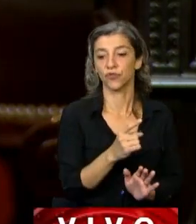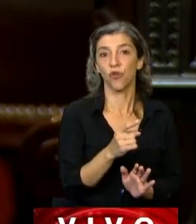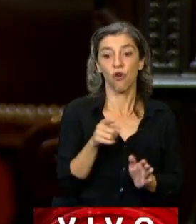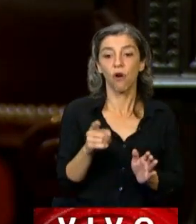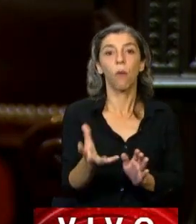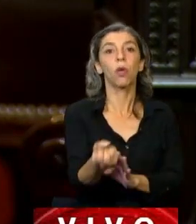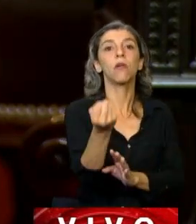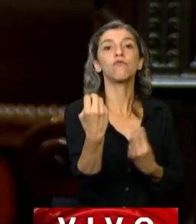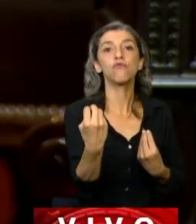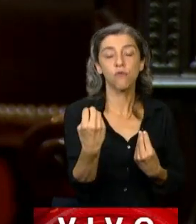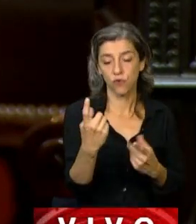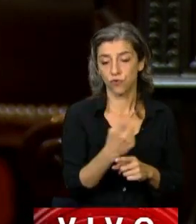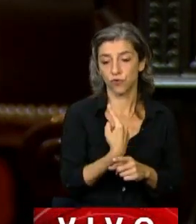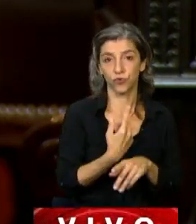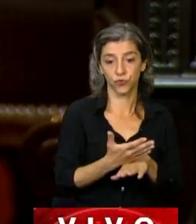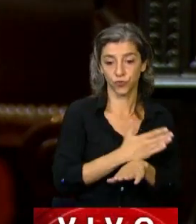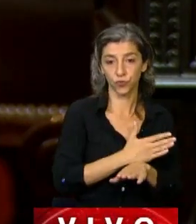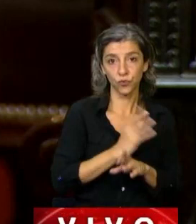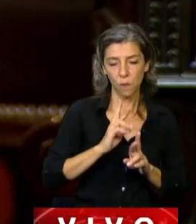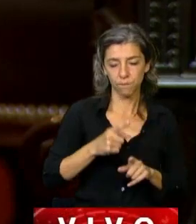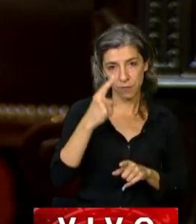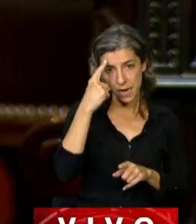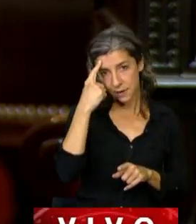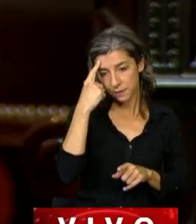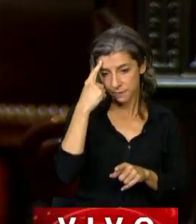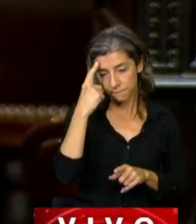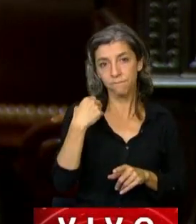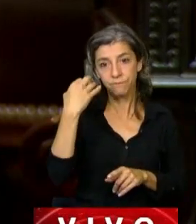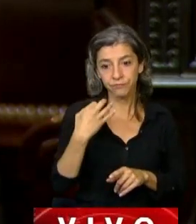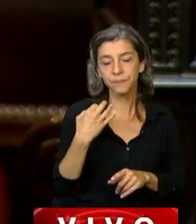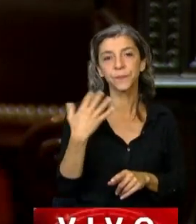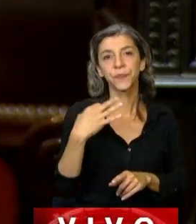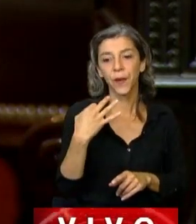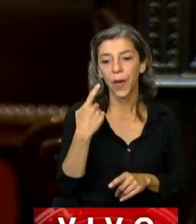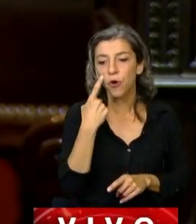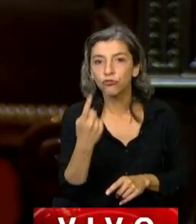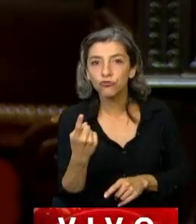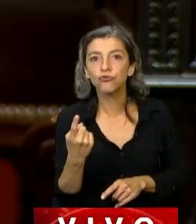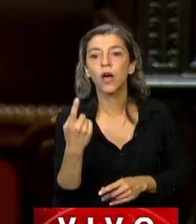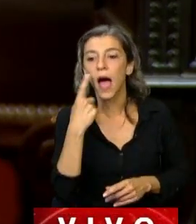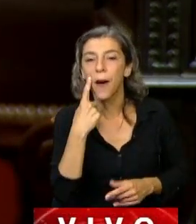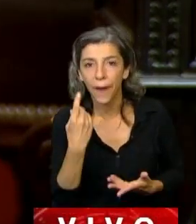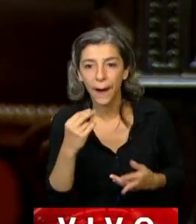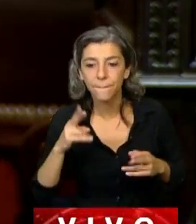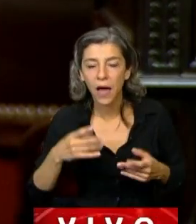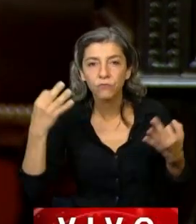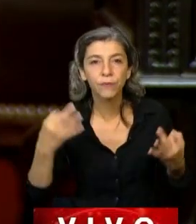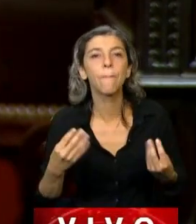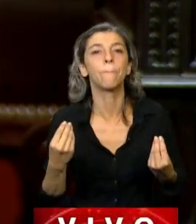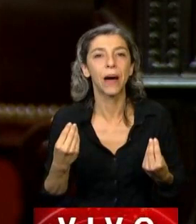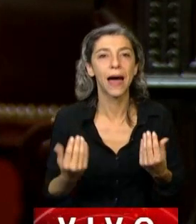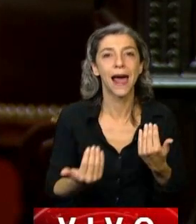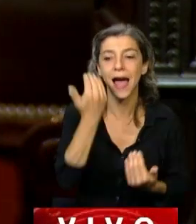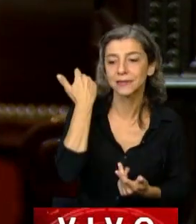las políticas que acá se definan y que los gobiernos ejecuten logren reducir la cantidad de víctimas de esos